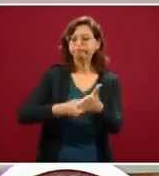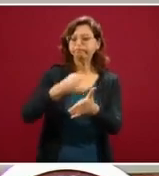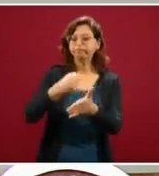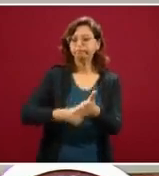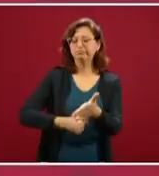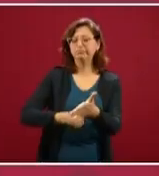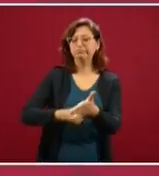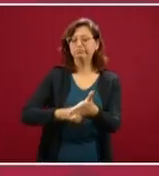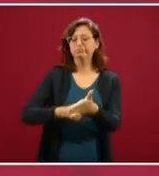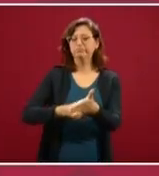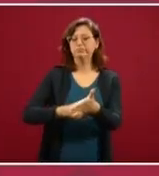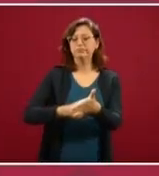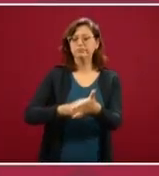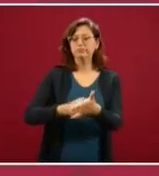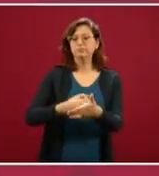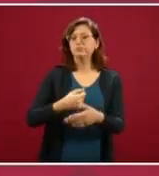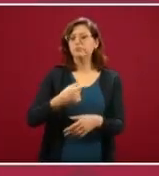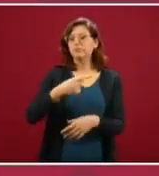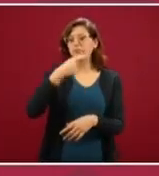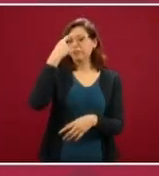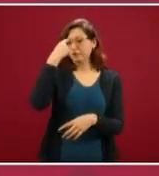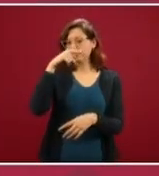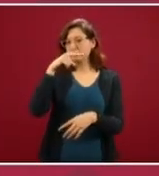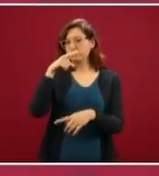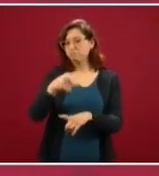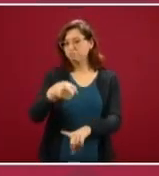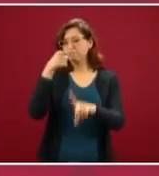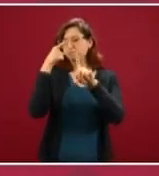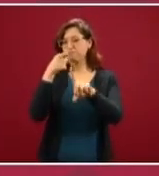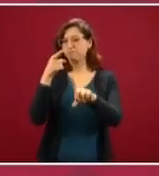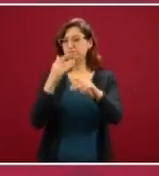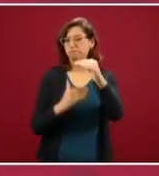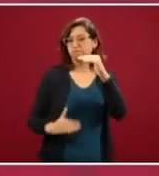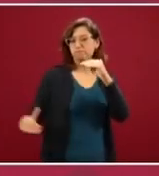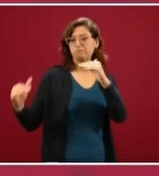para conseguir la igualdad.